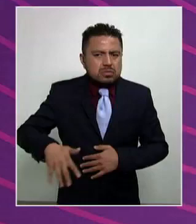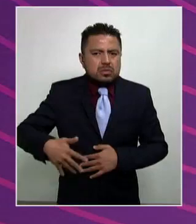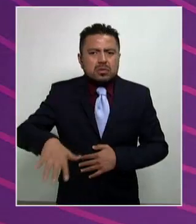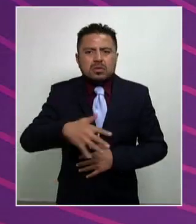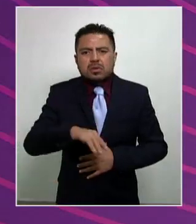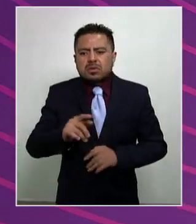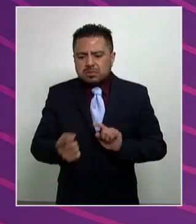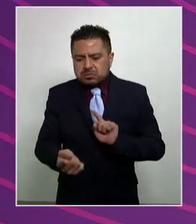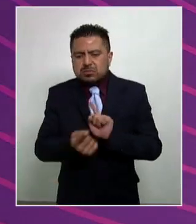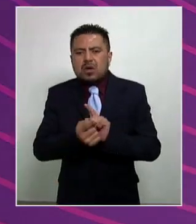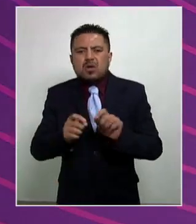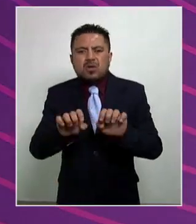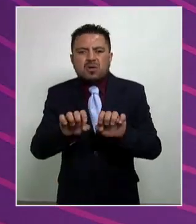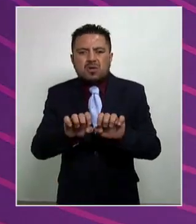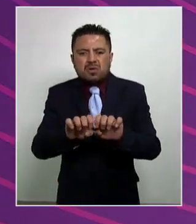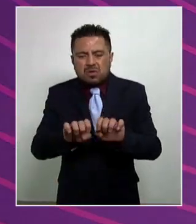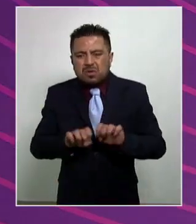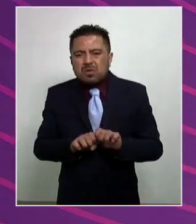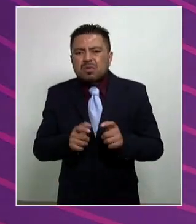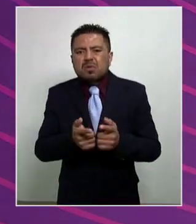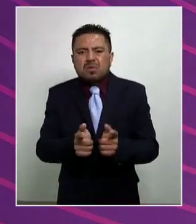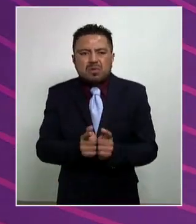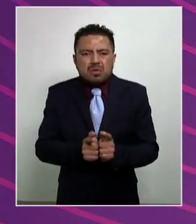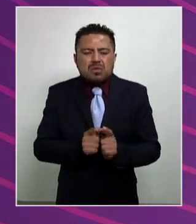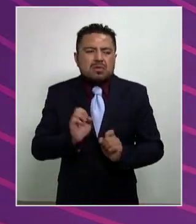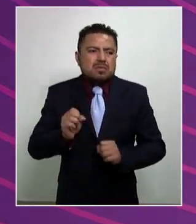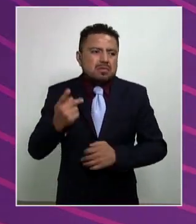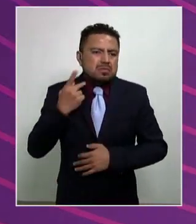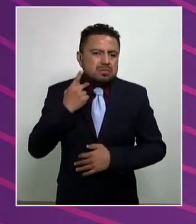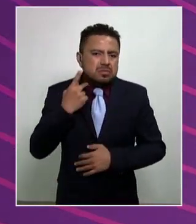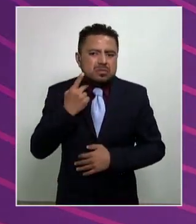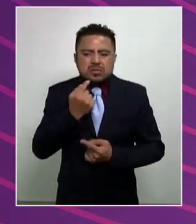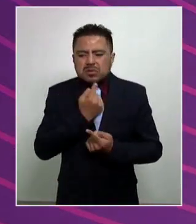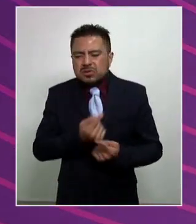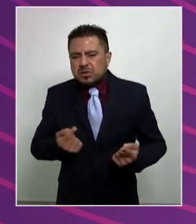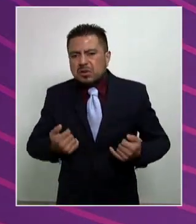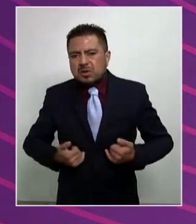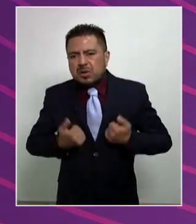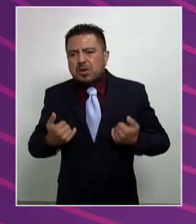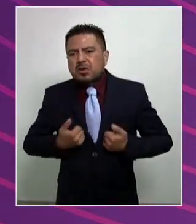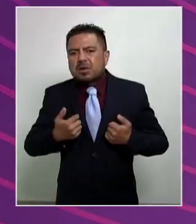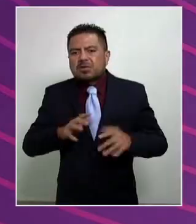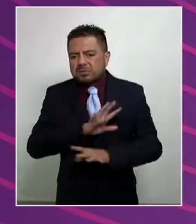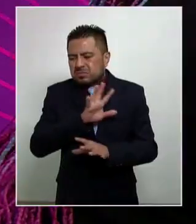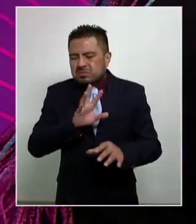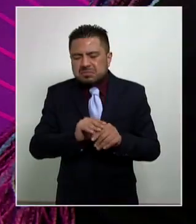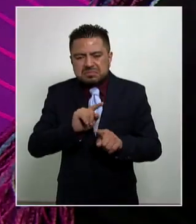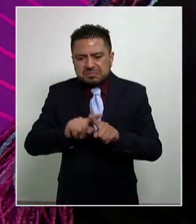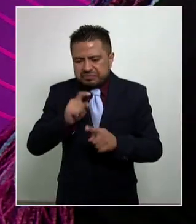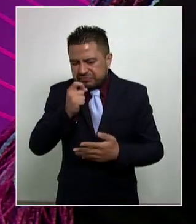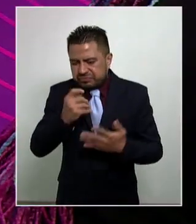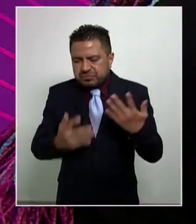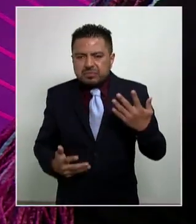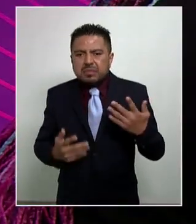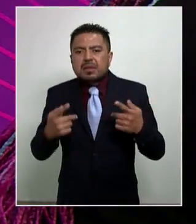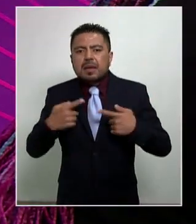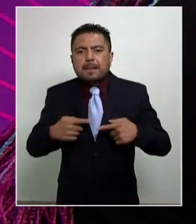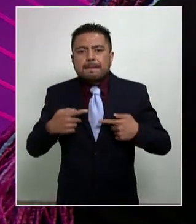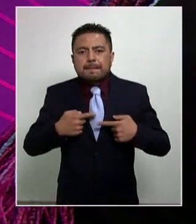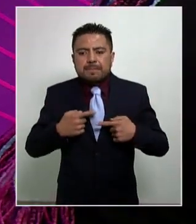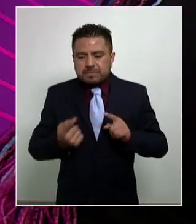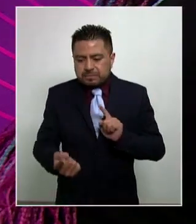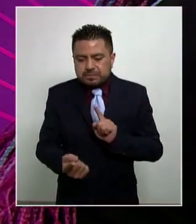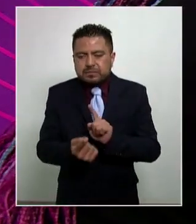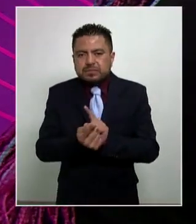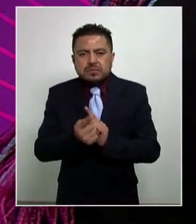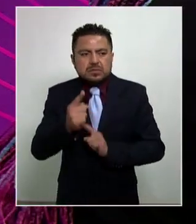al frente de un grupo con funcionarios públicos, niñas, niños, adolescentes, jóvenes, es que las personas que están al